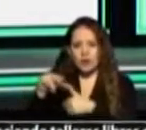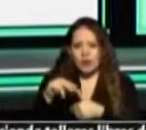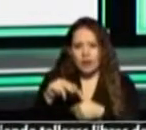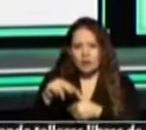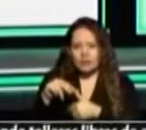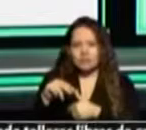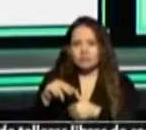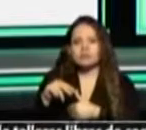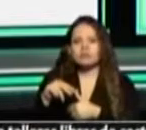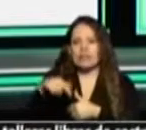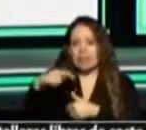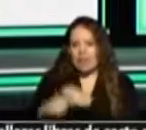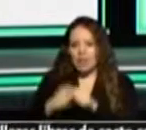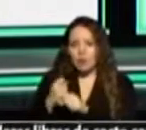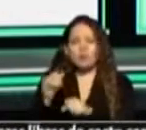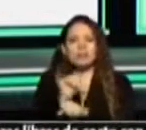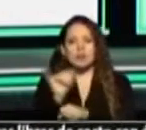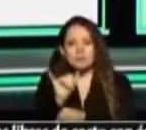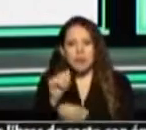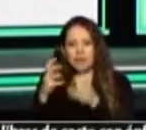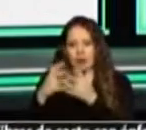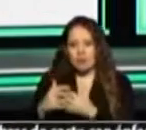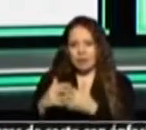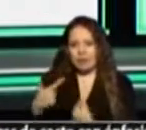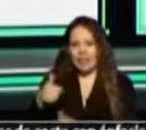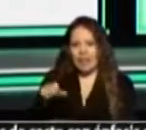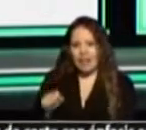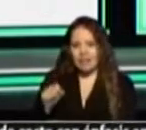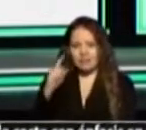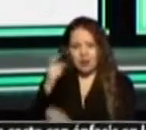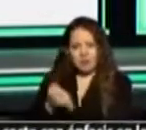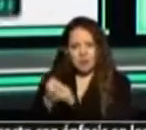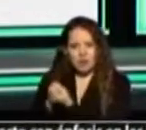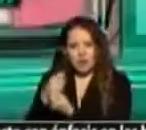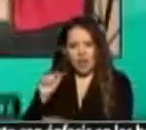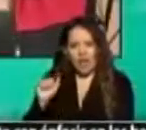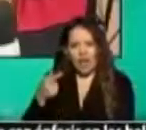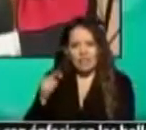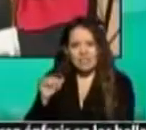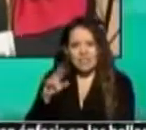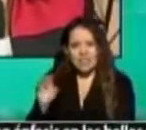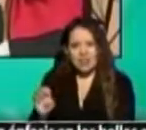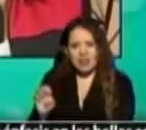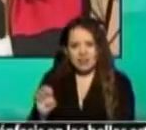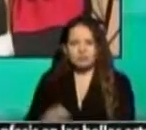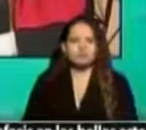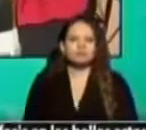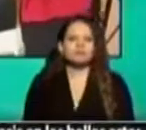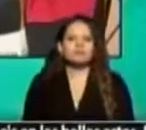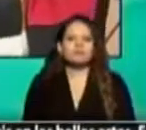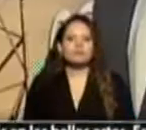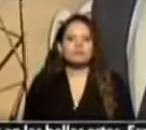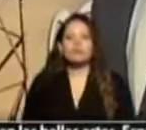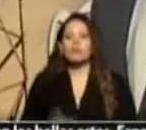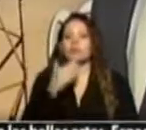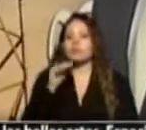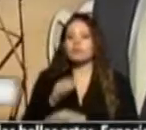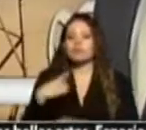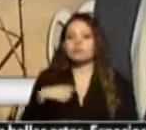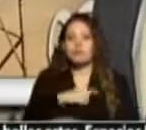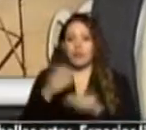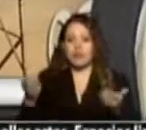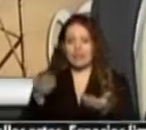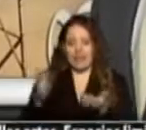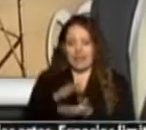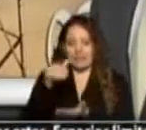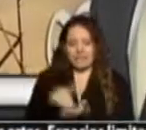surgida por la planta de transbordo de gas que suplirá a la planta de Aguirre. Muy buenas tardes, nos encontramos en el centro de